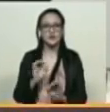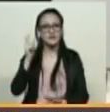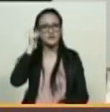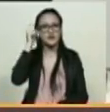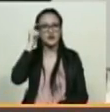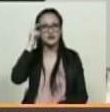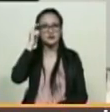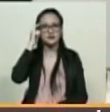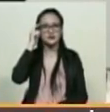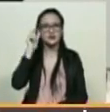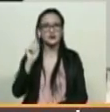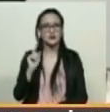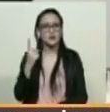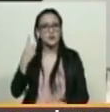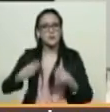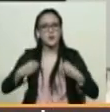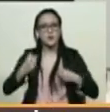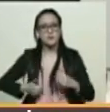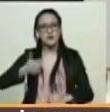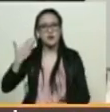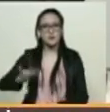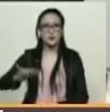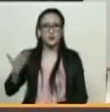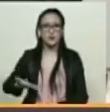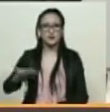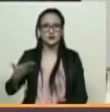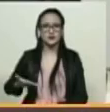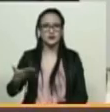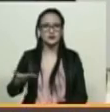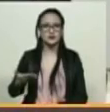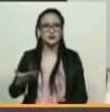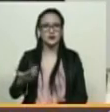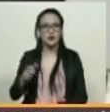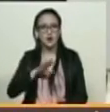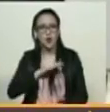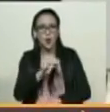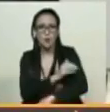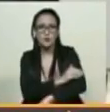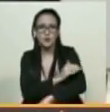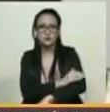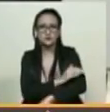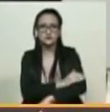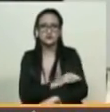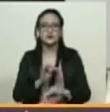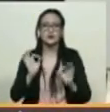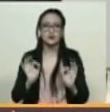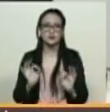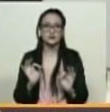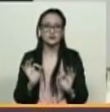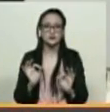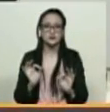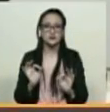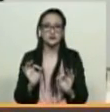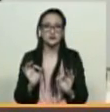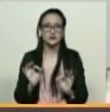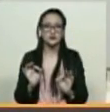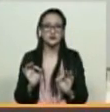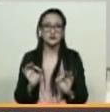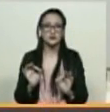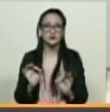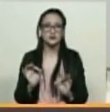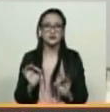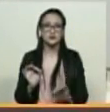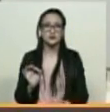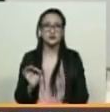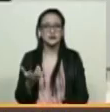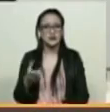efecto, una de las preocupaciones más importantes que tenía la oposición, estos sectores de la oposición, realmente no sé cómo llamarlo,